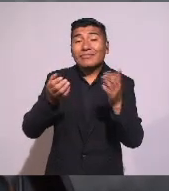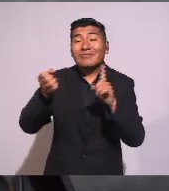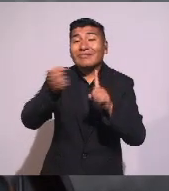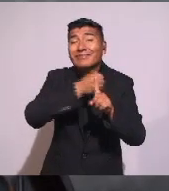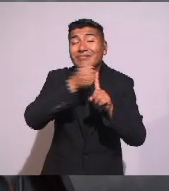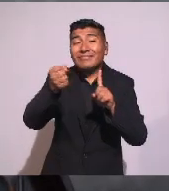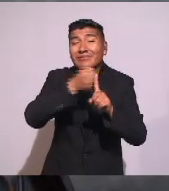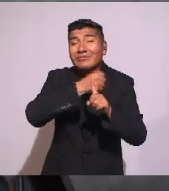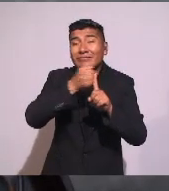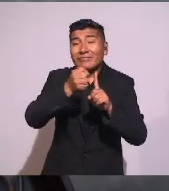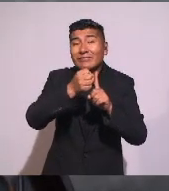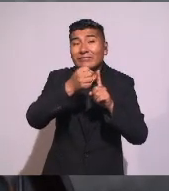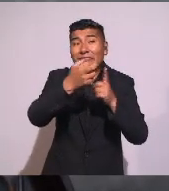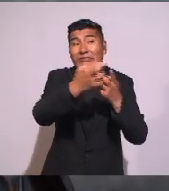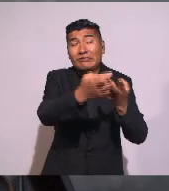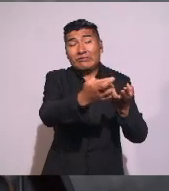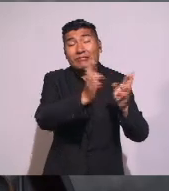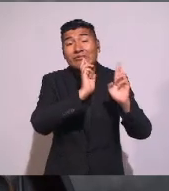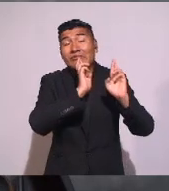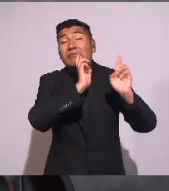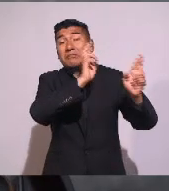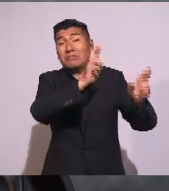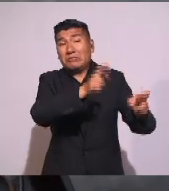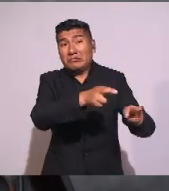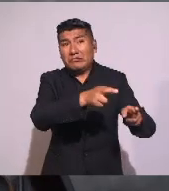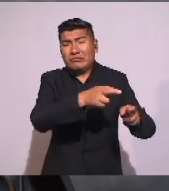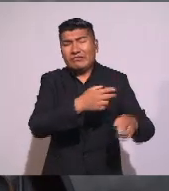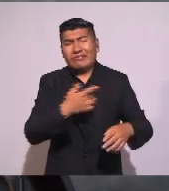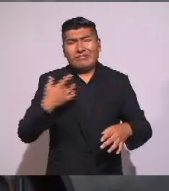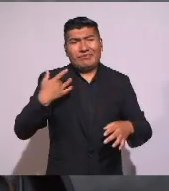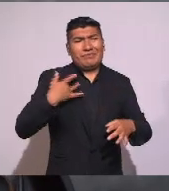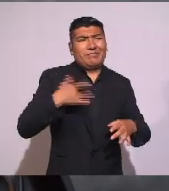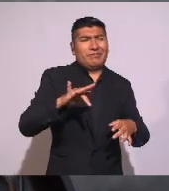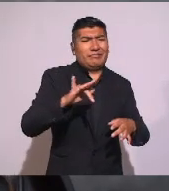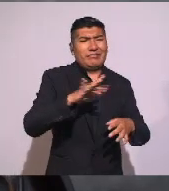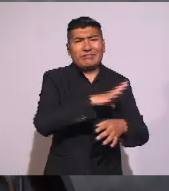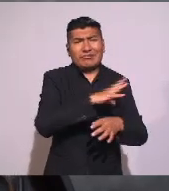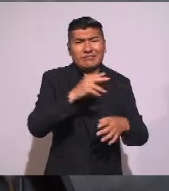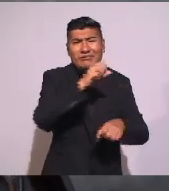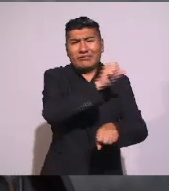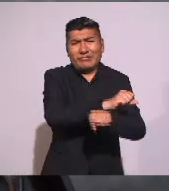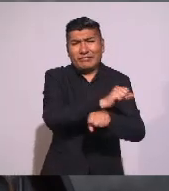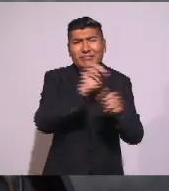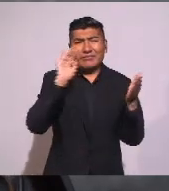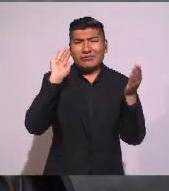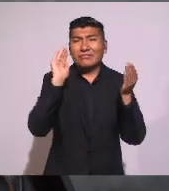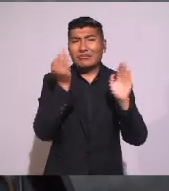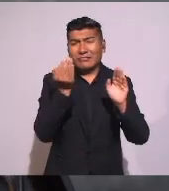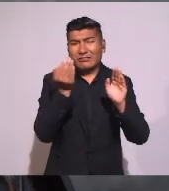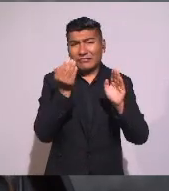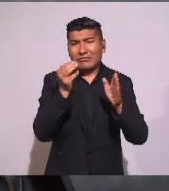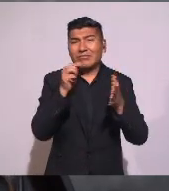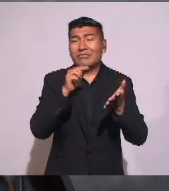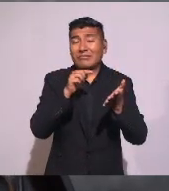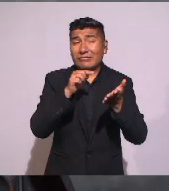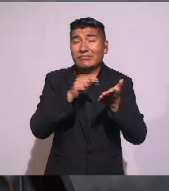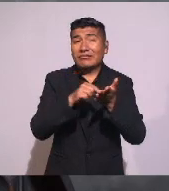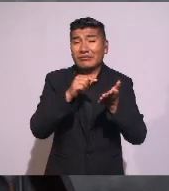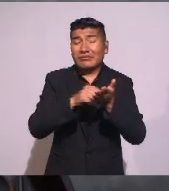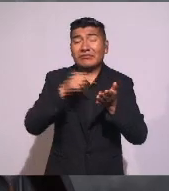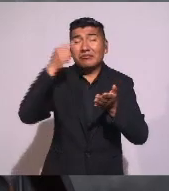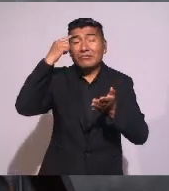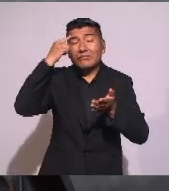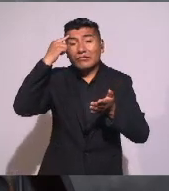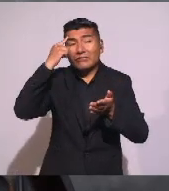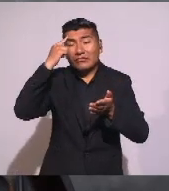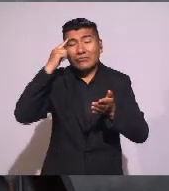respuestas situaciones consideradas ofensivas y opresivas triste es la lógica política